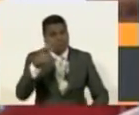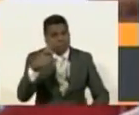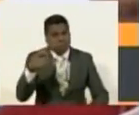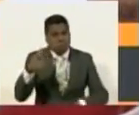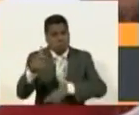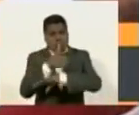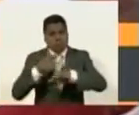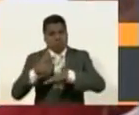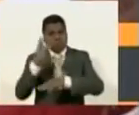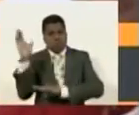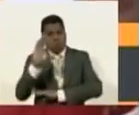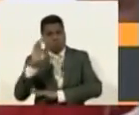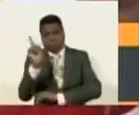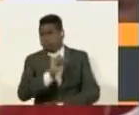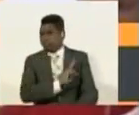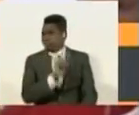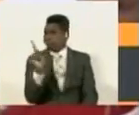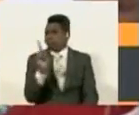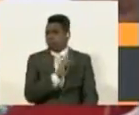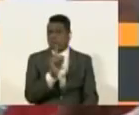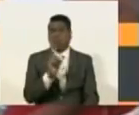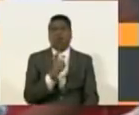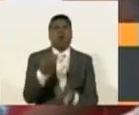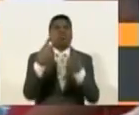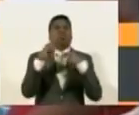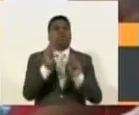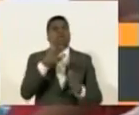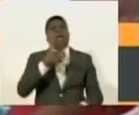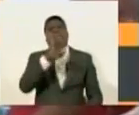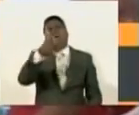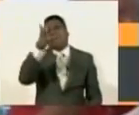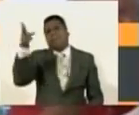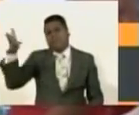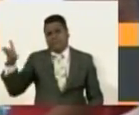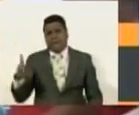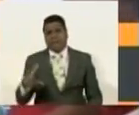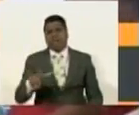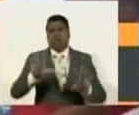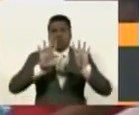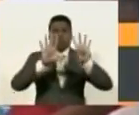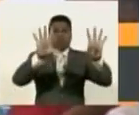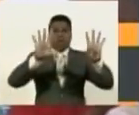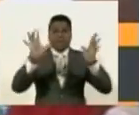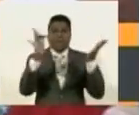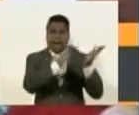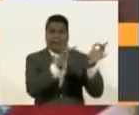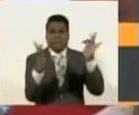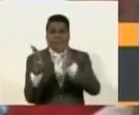Colombia? Cuando intentó gobernar lo mataron, un 9 de abril.